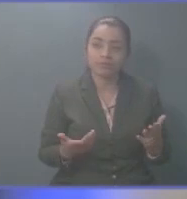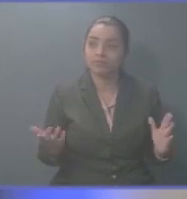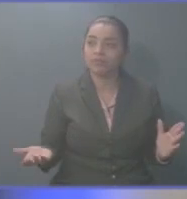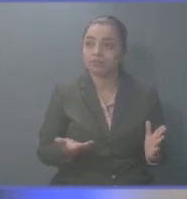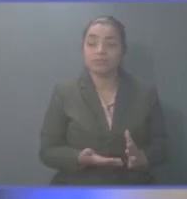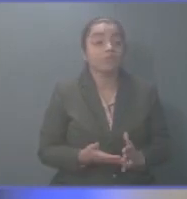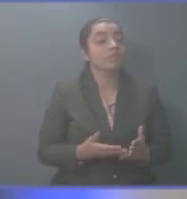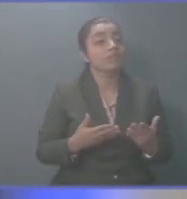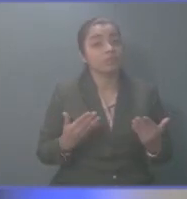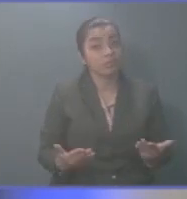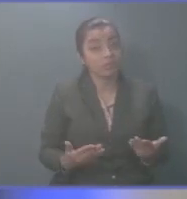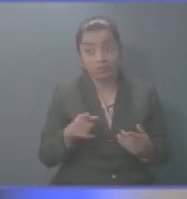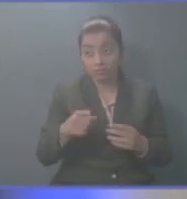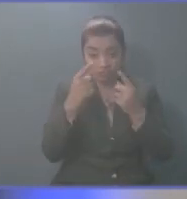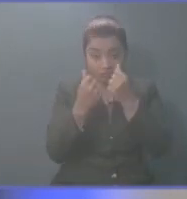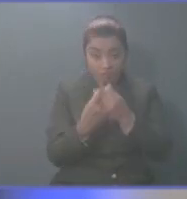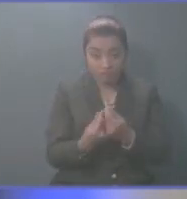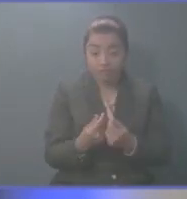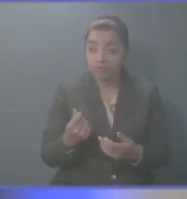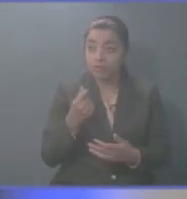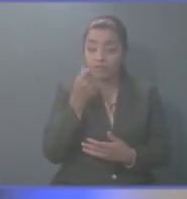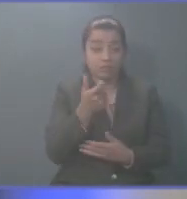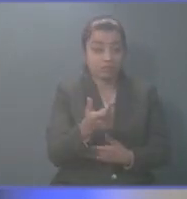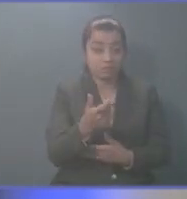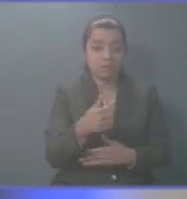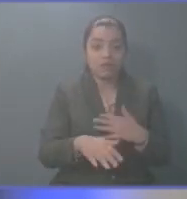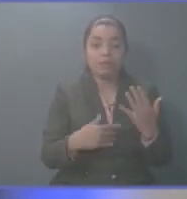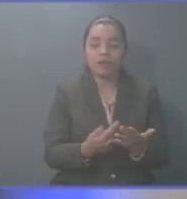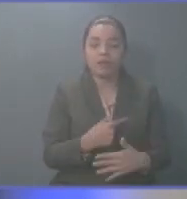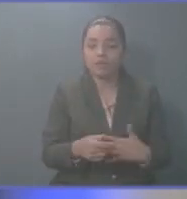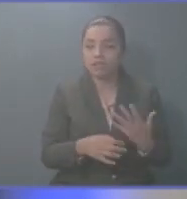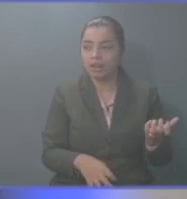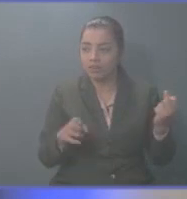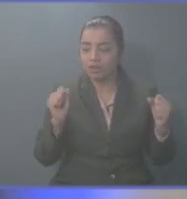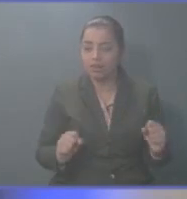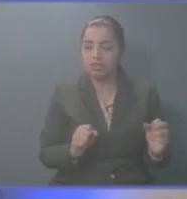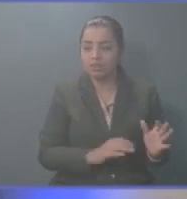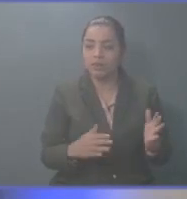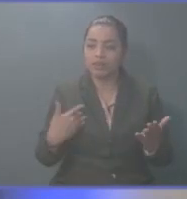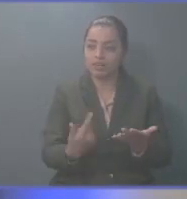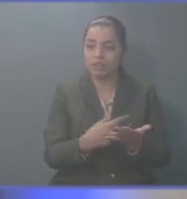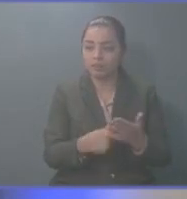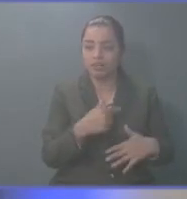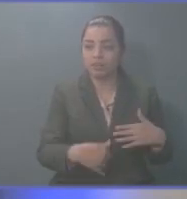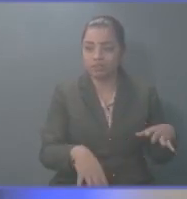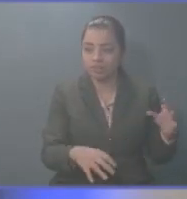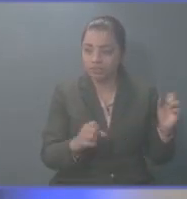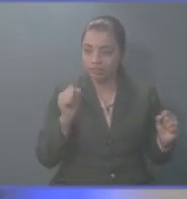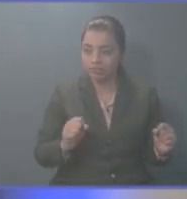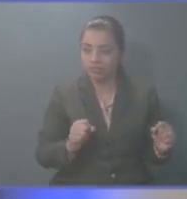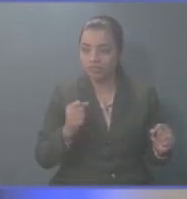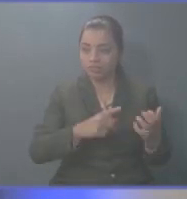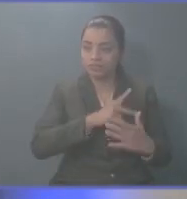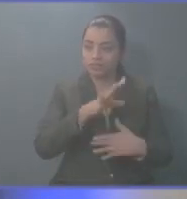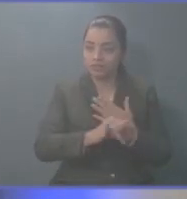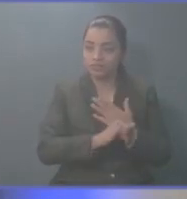y aparentemente ese dinero que se recolectó de la titularización iba a servir para ejecutar proyectos.